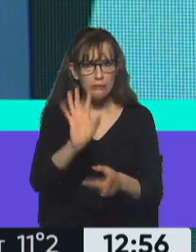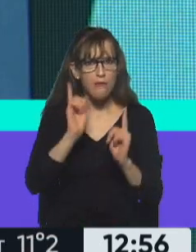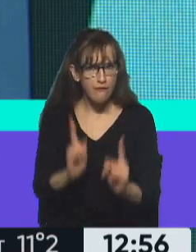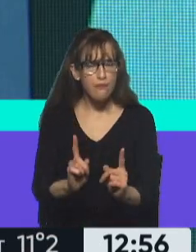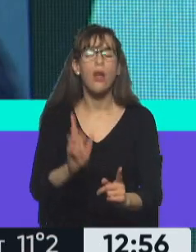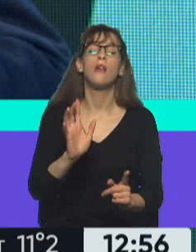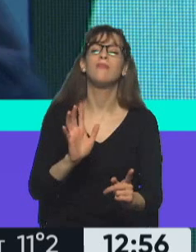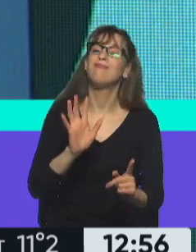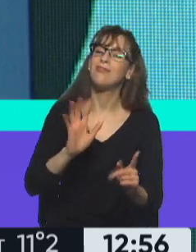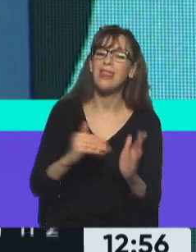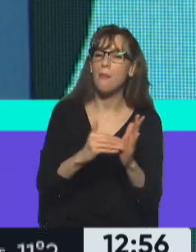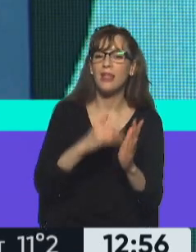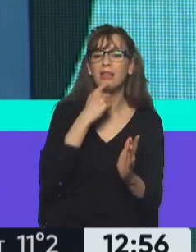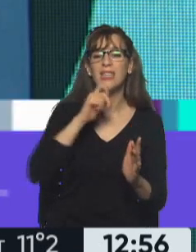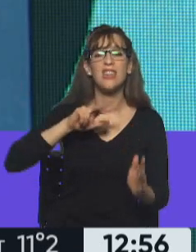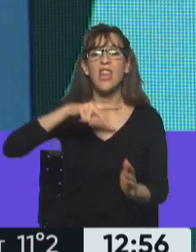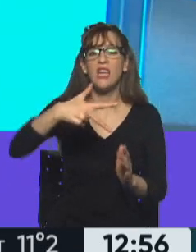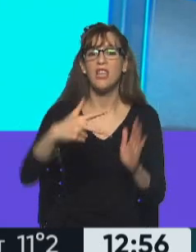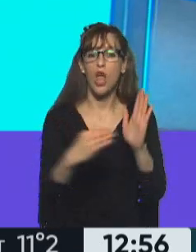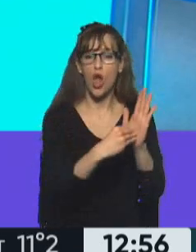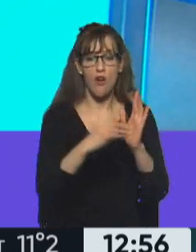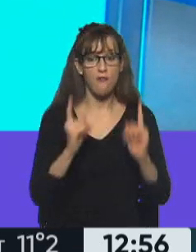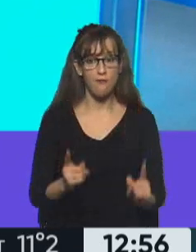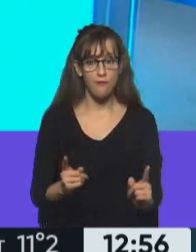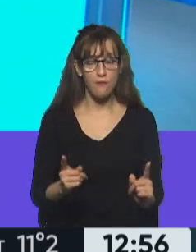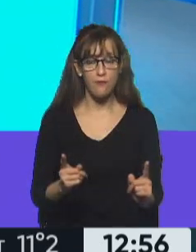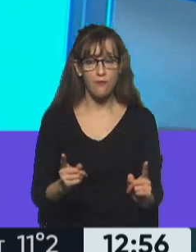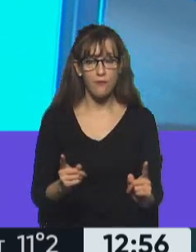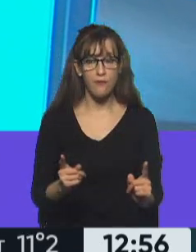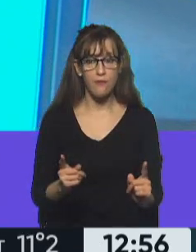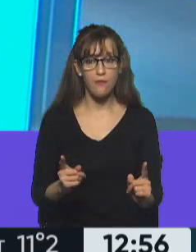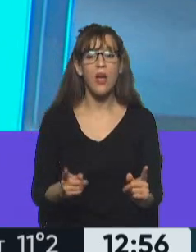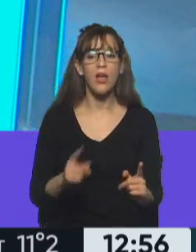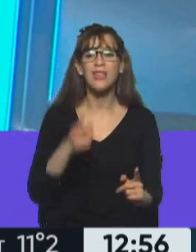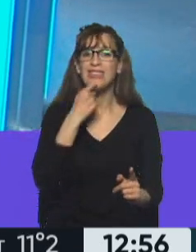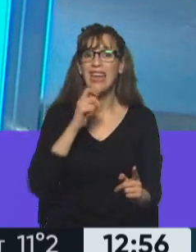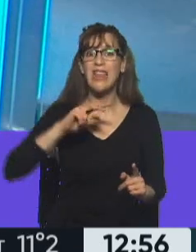en tercer lugar y se haga hermanos mes